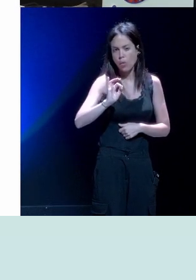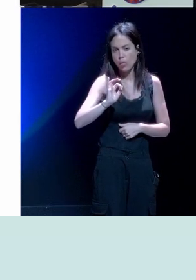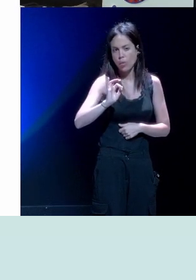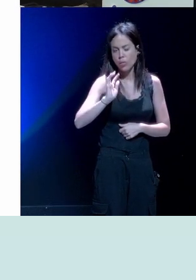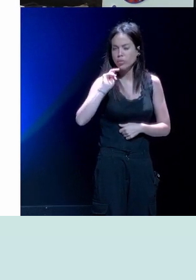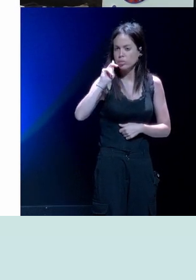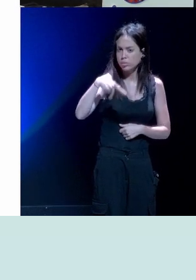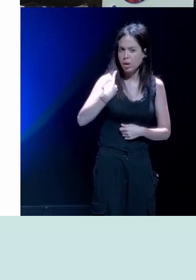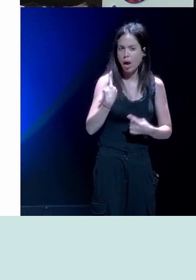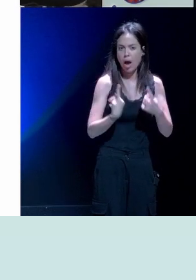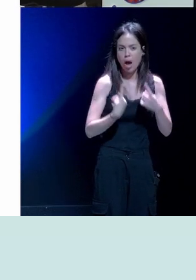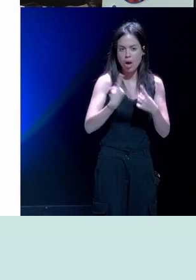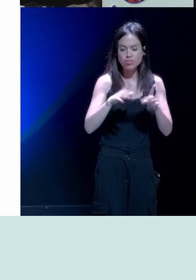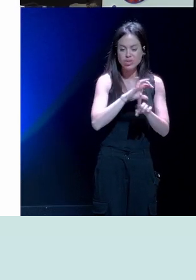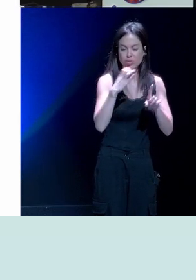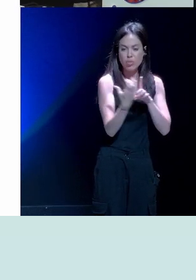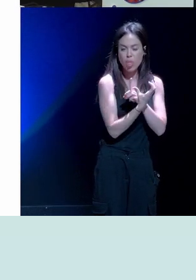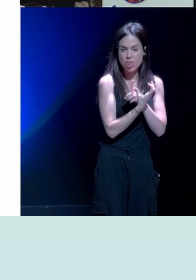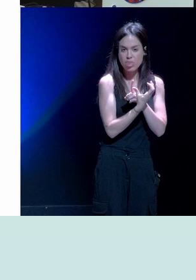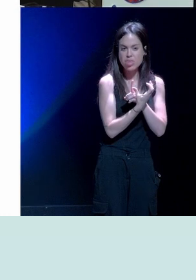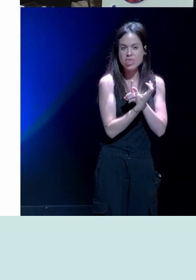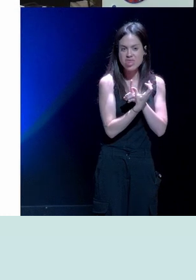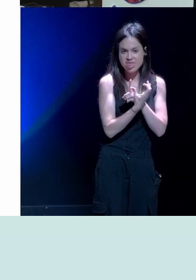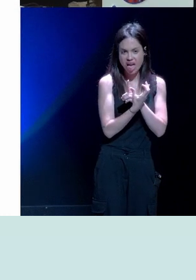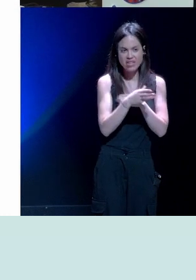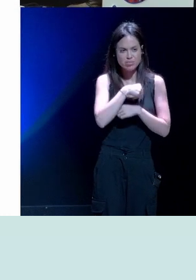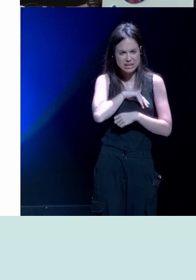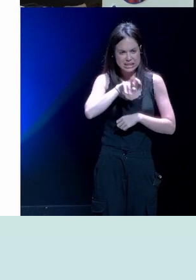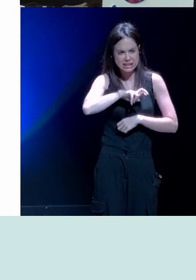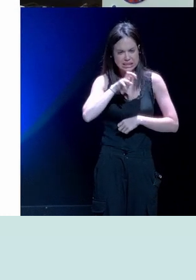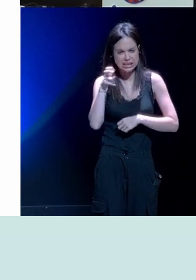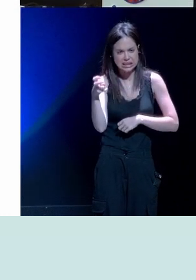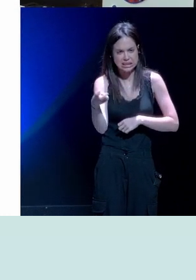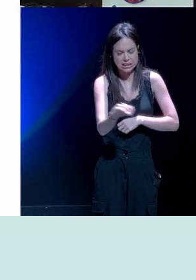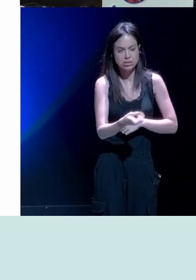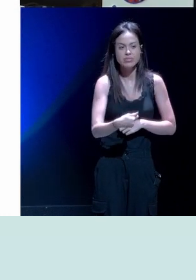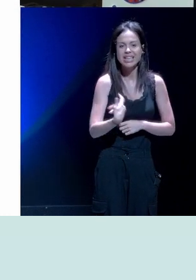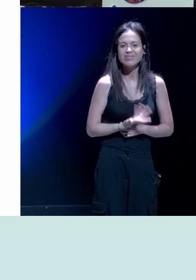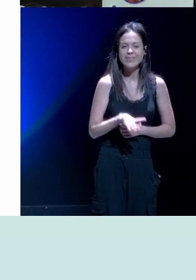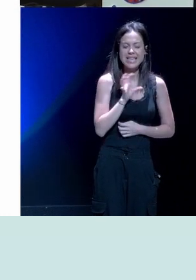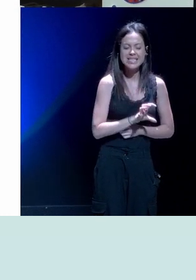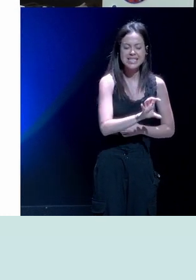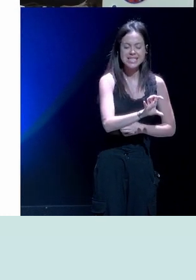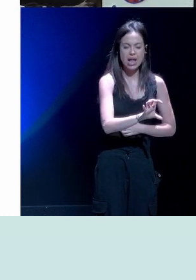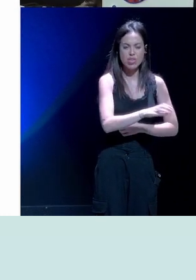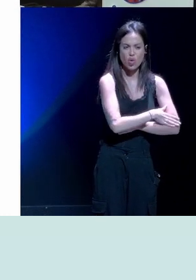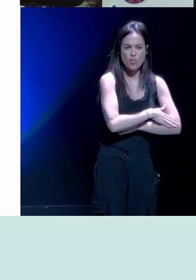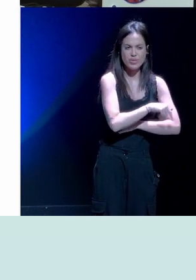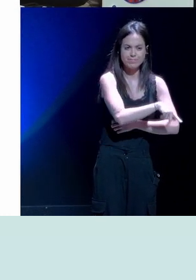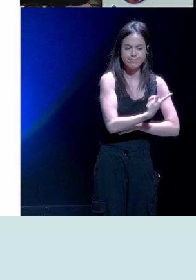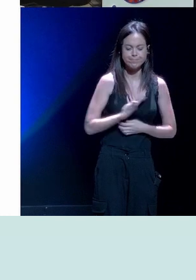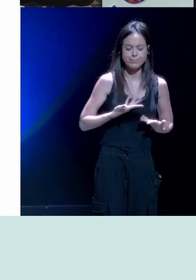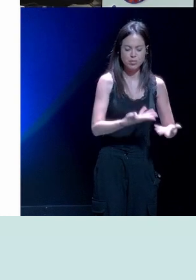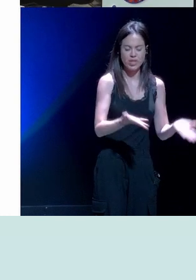algunas sociedades mediterráneas, no confían en las instituciones del Estado. El Estado a menudo